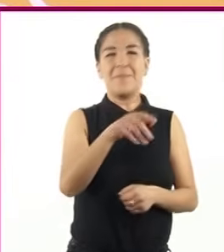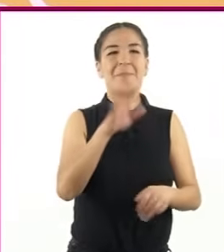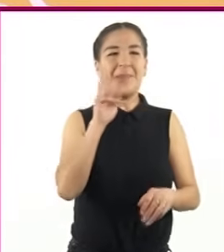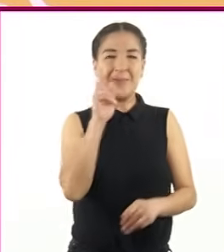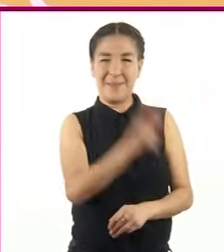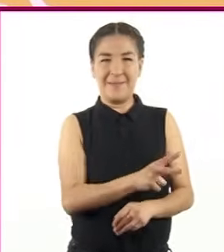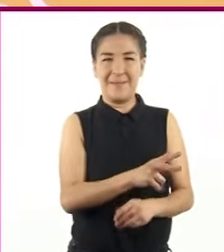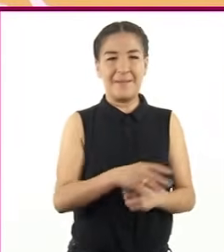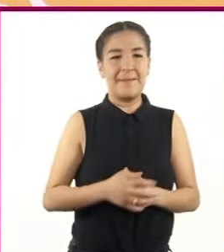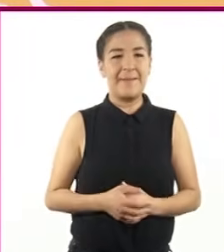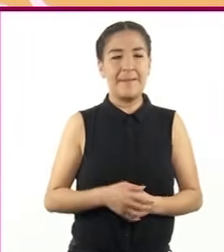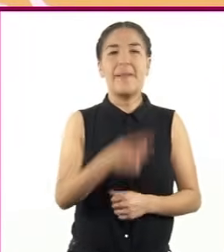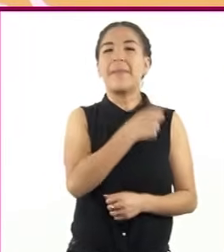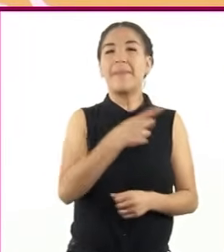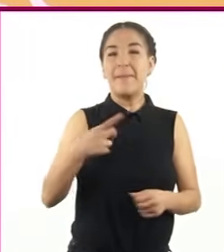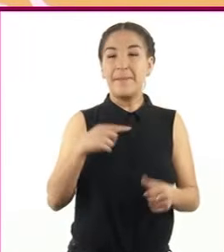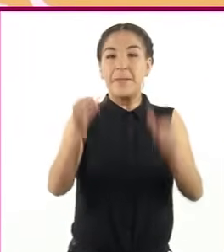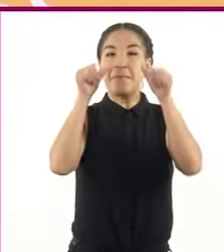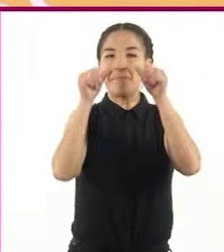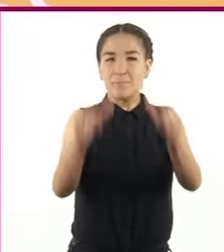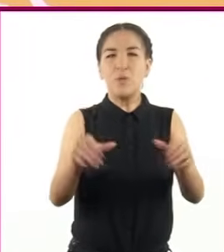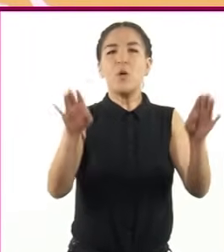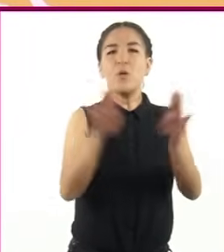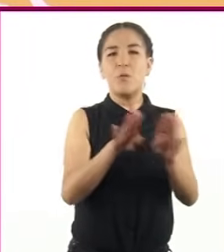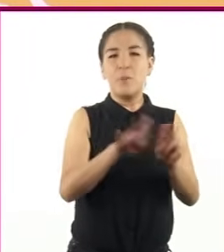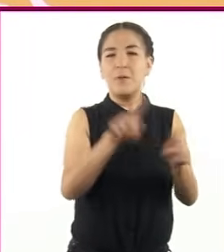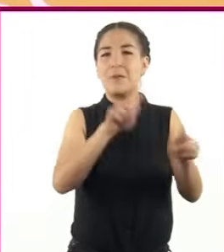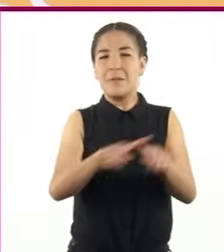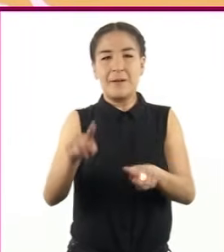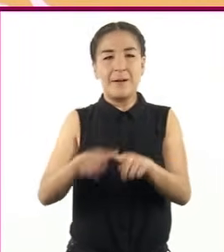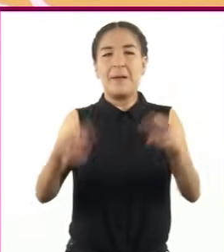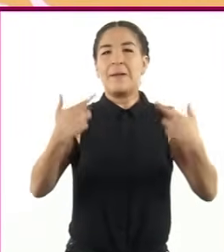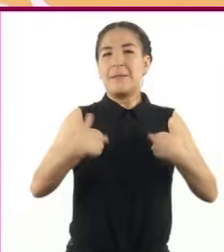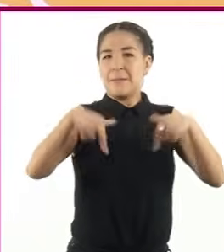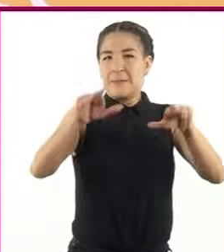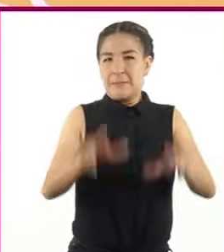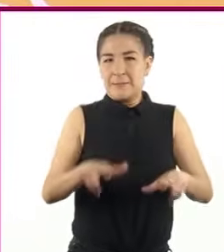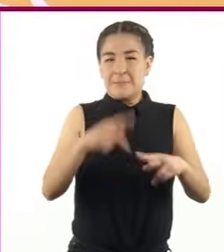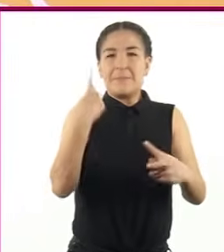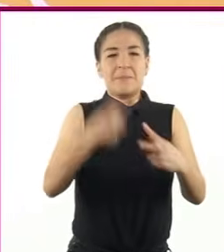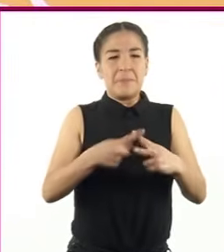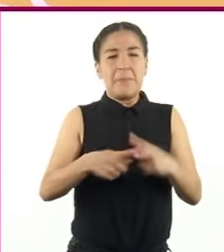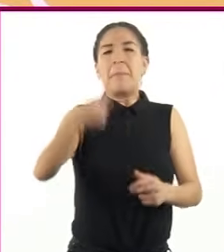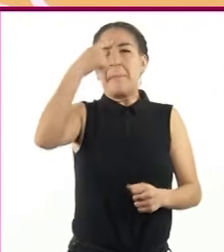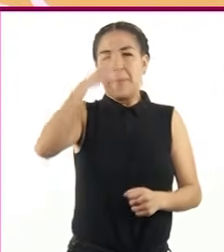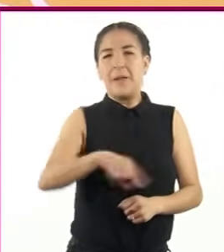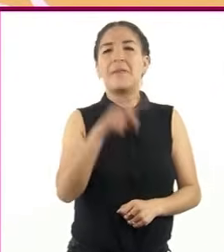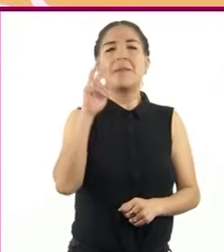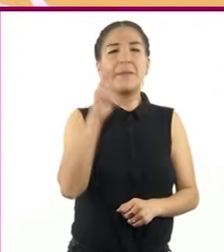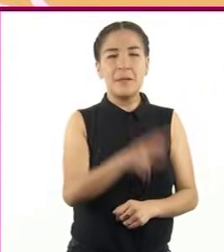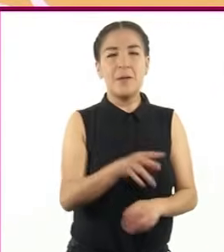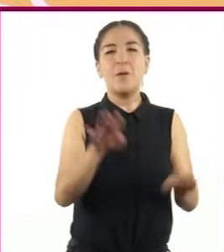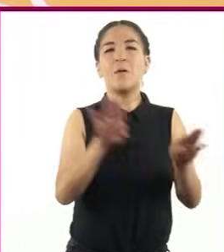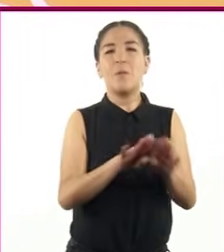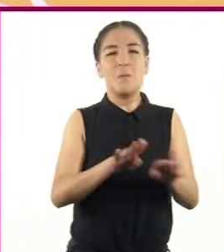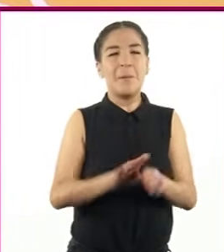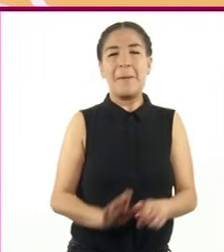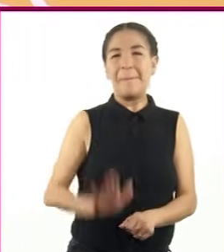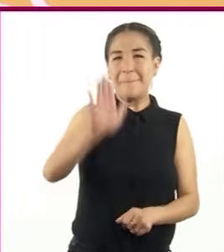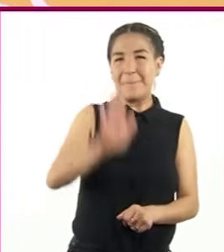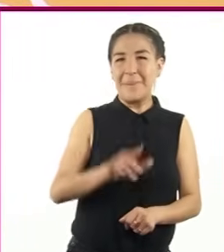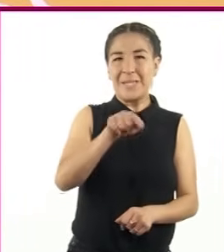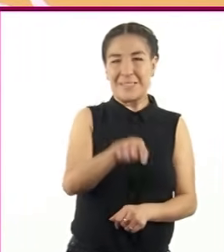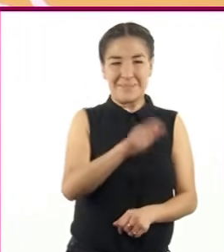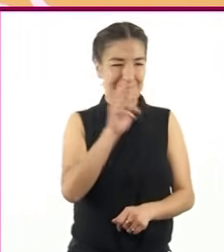notado, deben estar atentos al conformar expresiones algebraicas y tener apertura ante expresiones que parecen